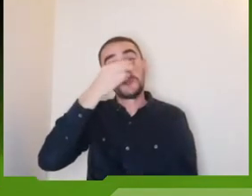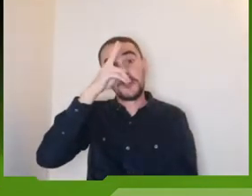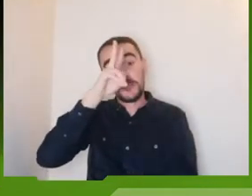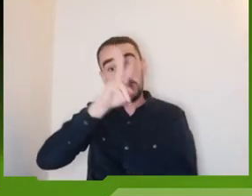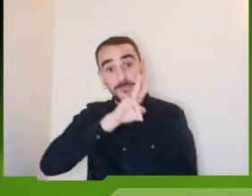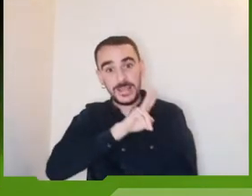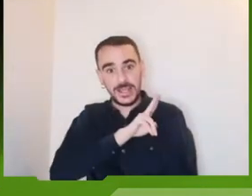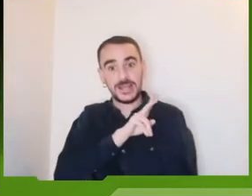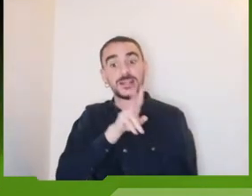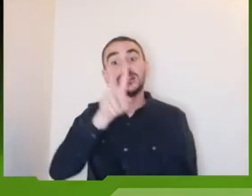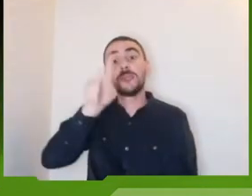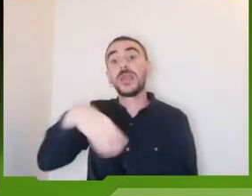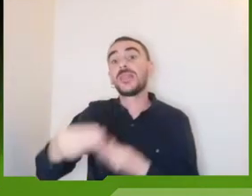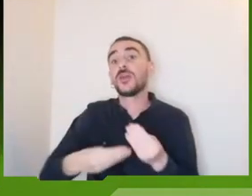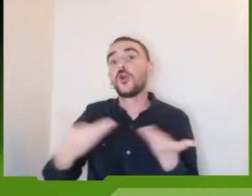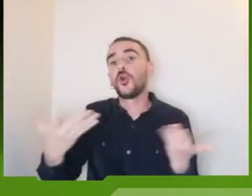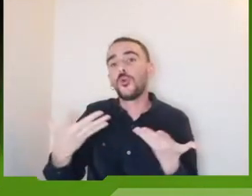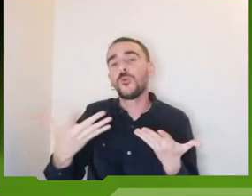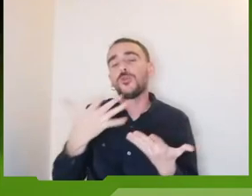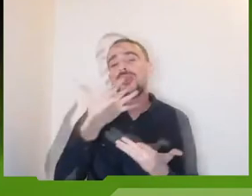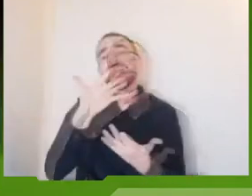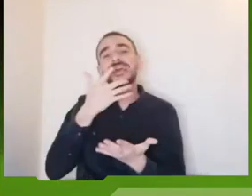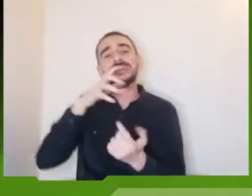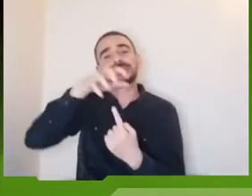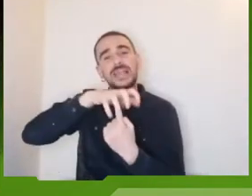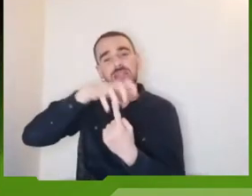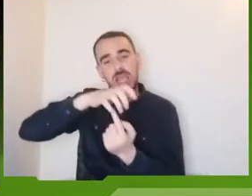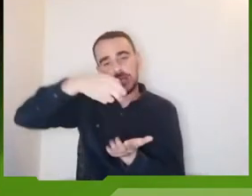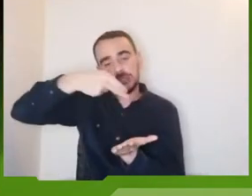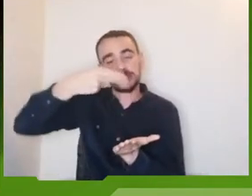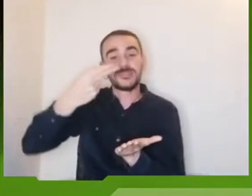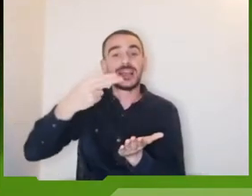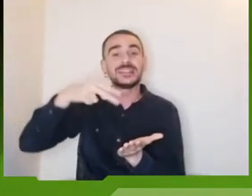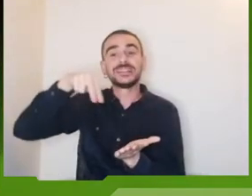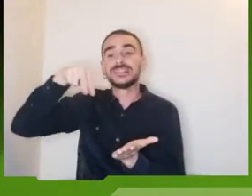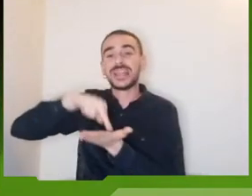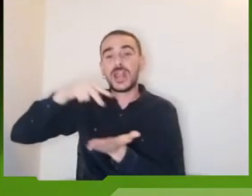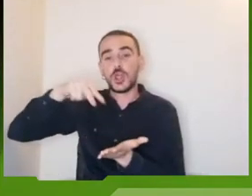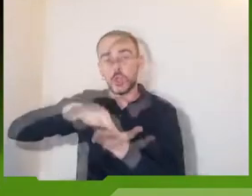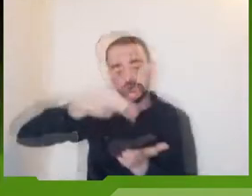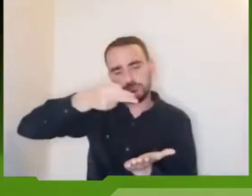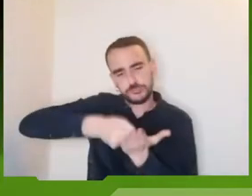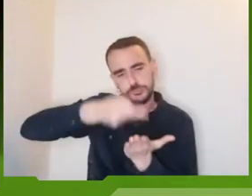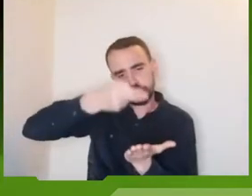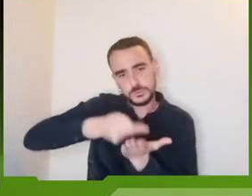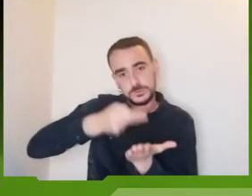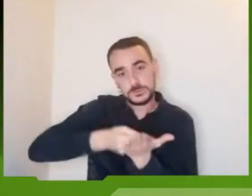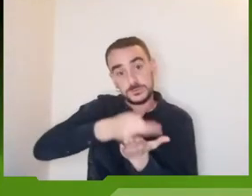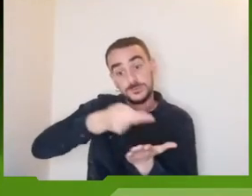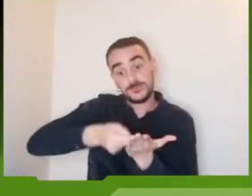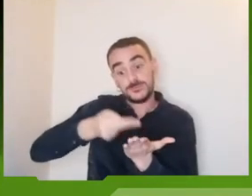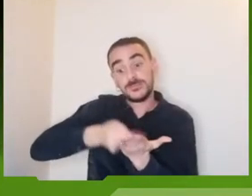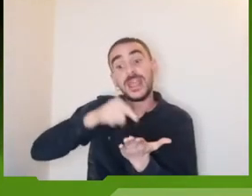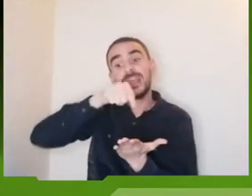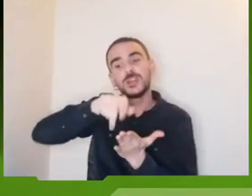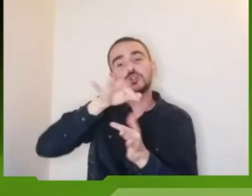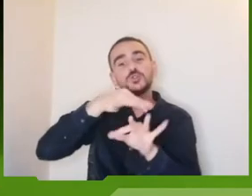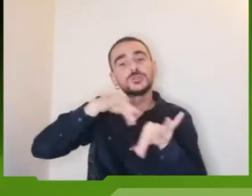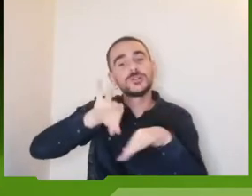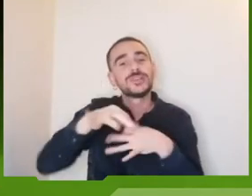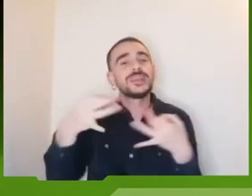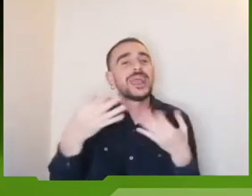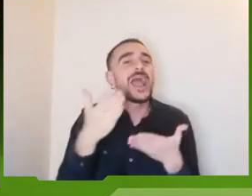tenedor Sí. y lo hacen como carne deshilachada. O sea, que también se usa como